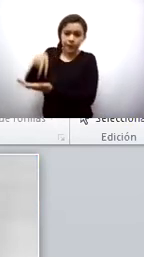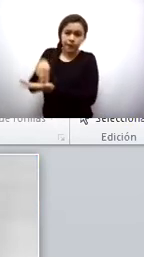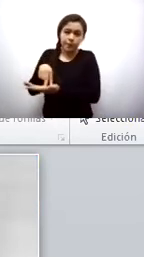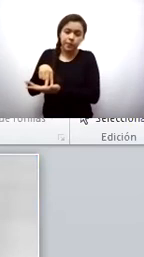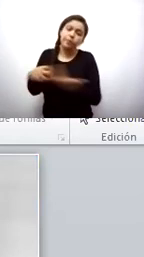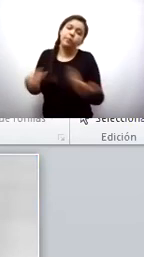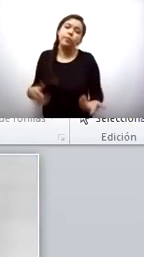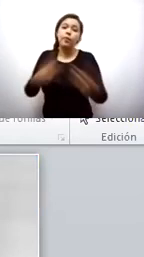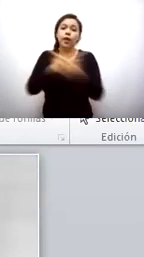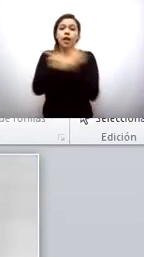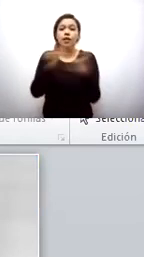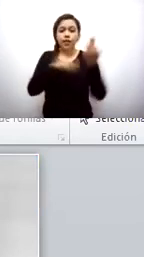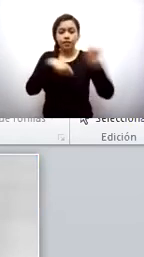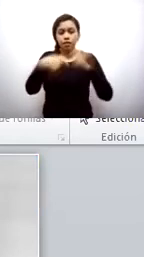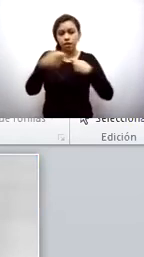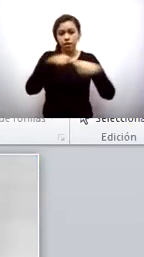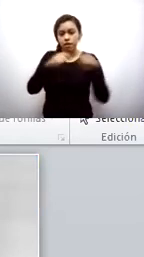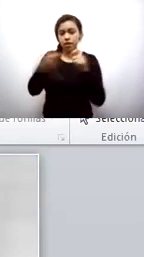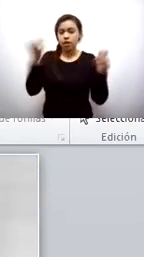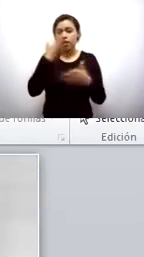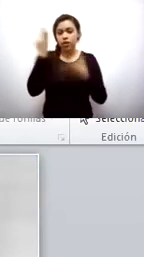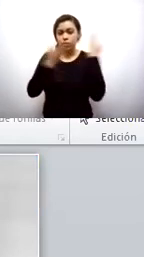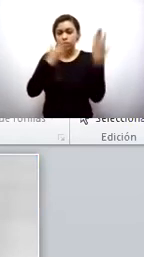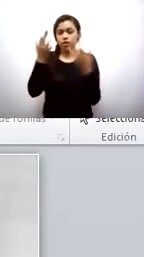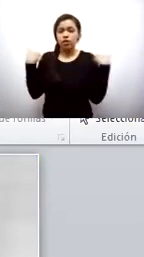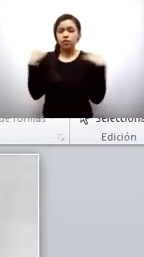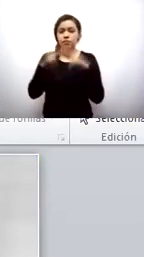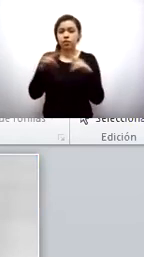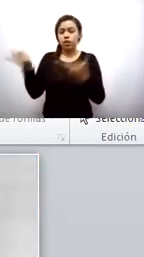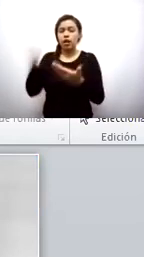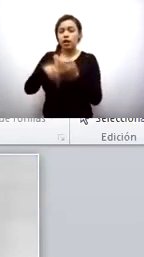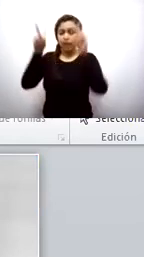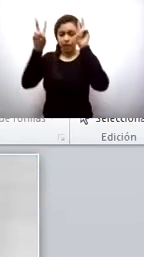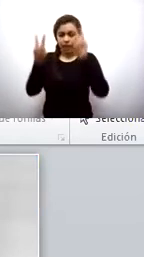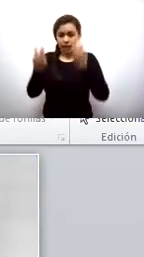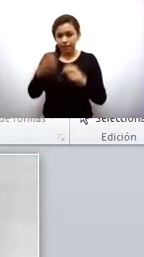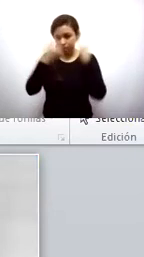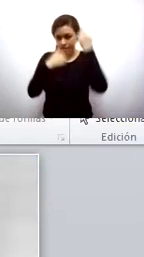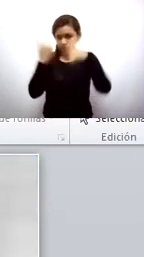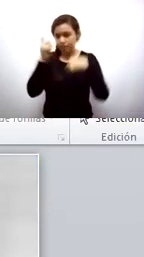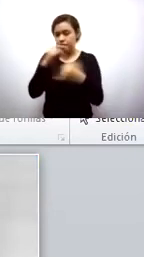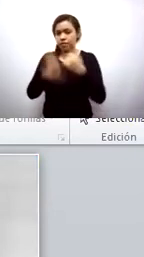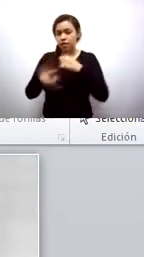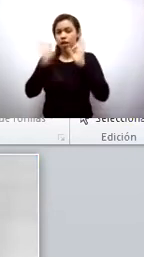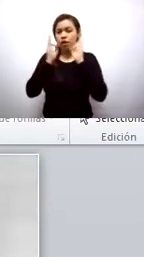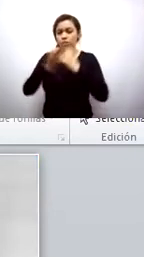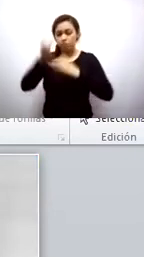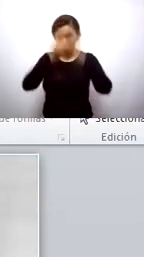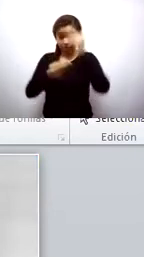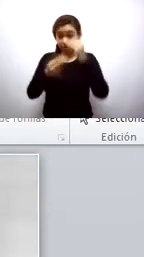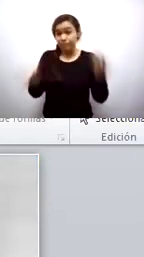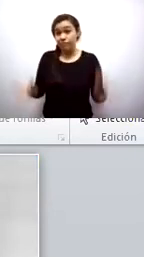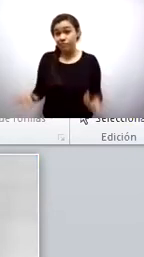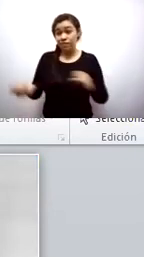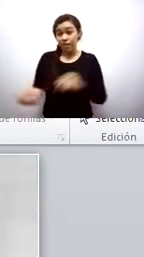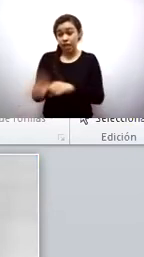y la flexibilidad para estudiantes y docentes en cuanto a los contenidos, en cuanto a la manera de aprender. Tuvo que venir una pandemia para, de